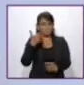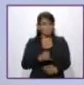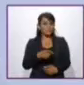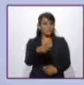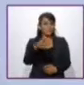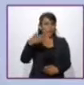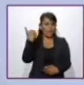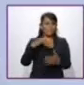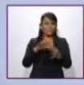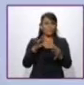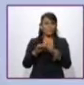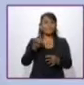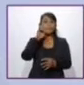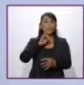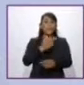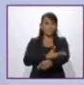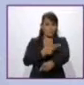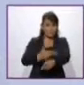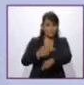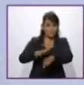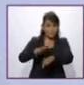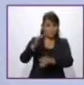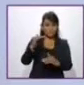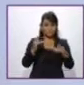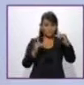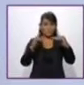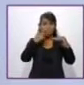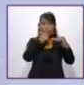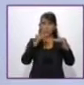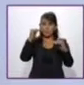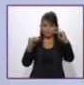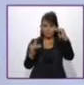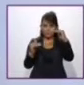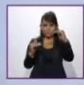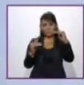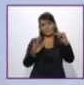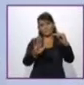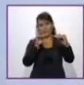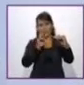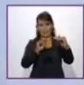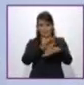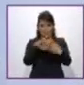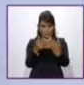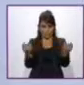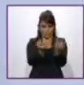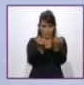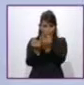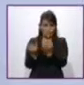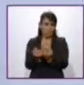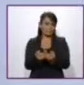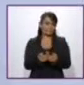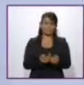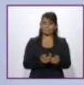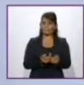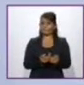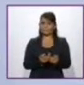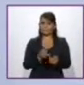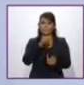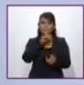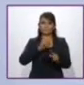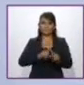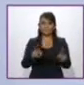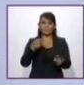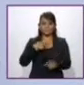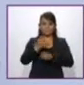las mujeres son mucho más honestas que los hombres. Yo creo que no debemos de generalizar por ahí. Sin embargo, hablando, soy un